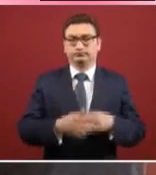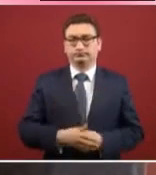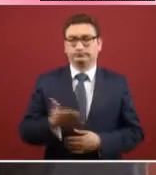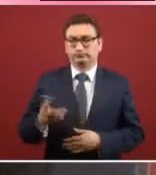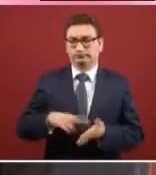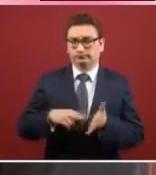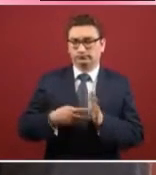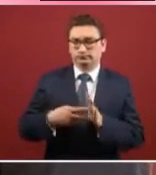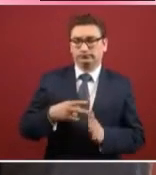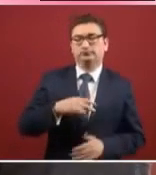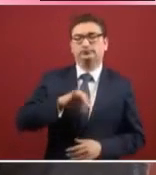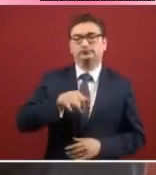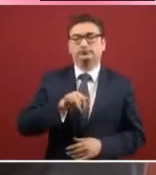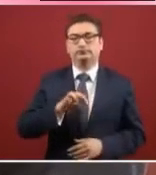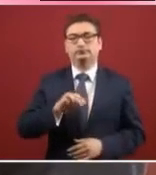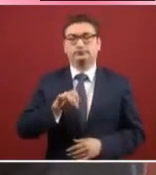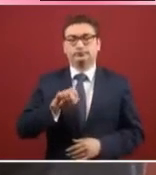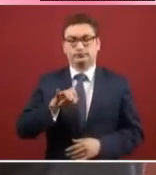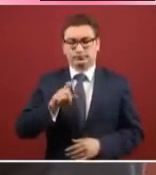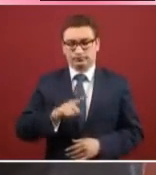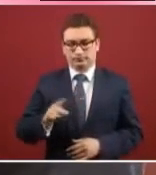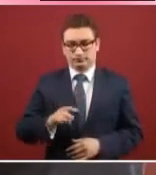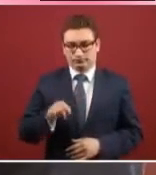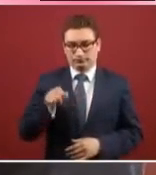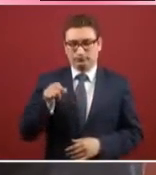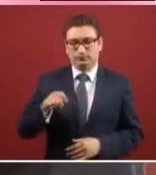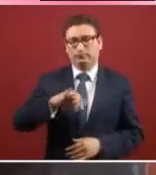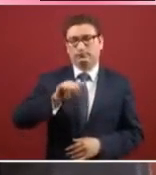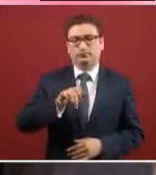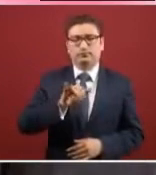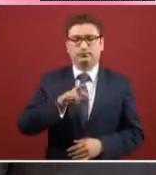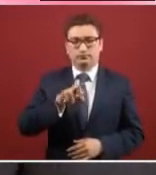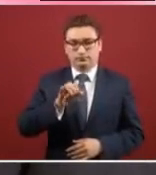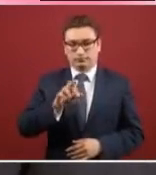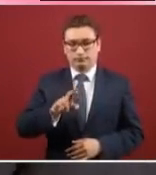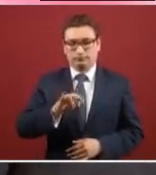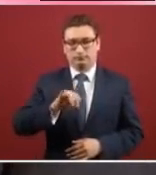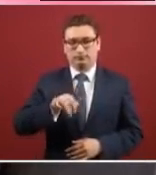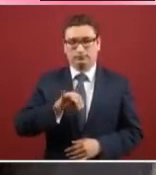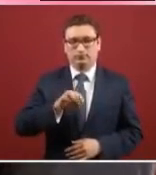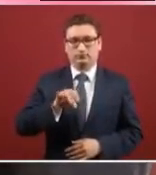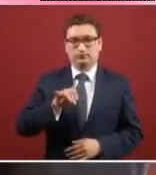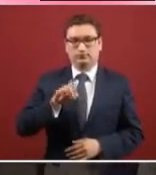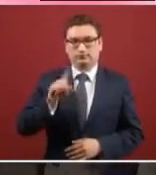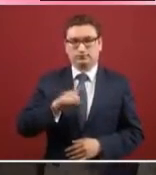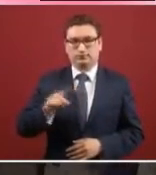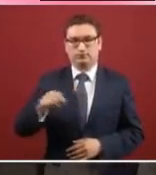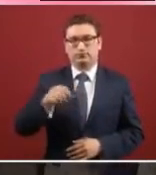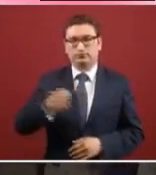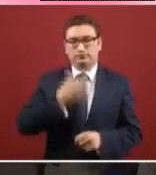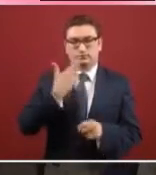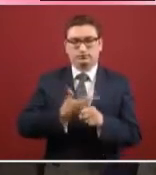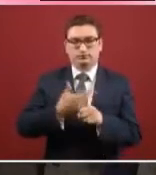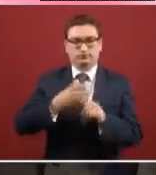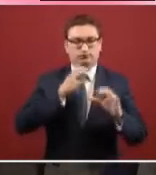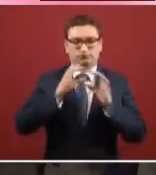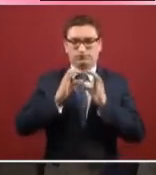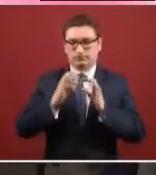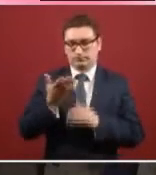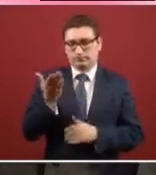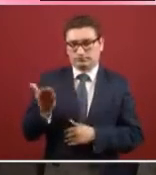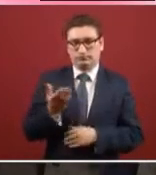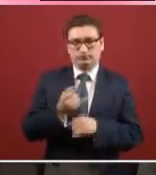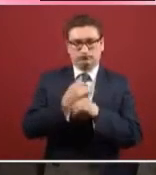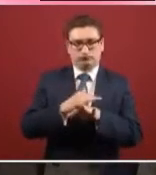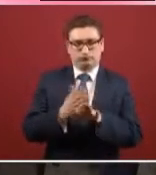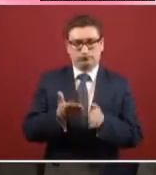Jiménez Espriu, Javier Jiménez Espriu, secretario de comunicaciones, va Secretary a informar, damos,